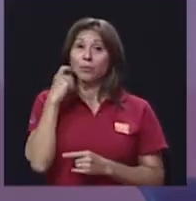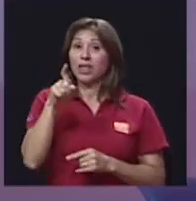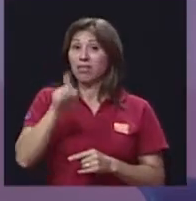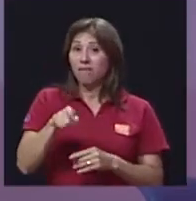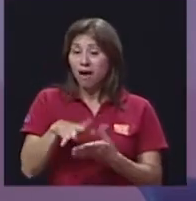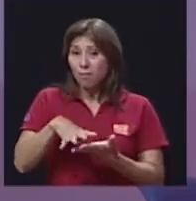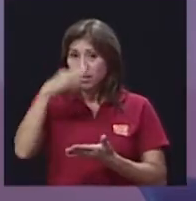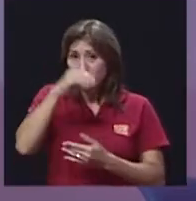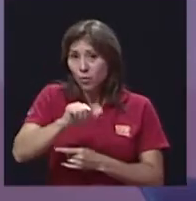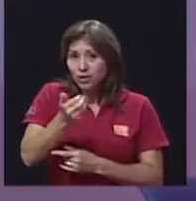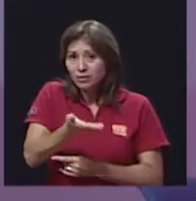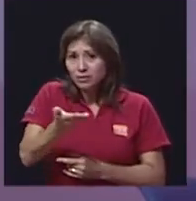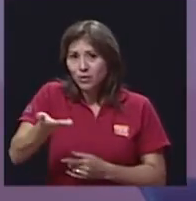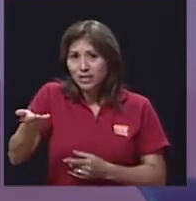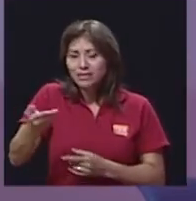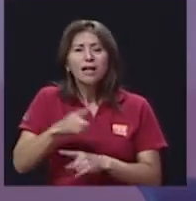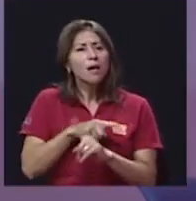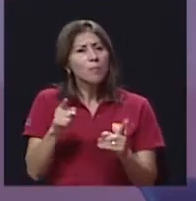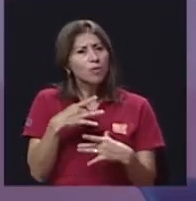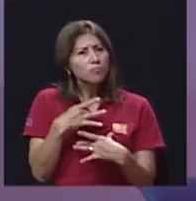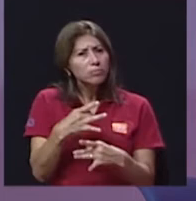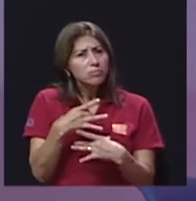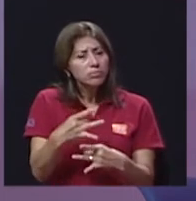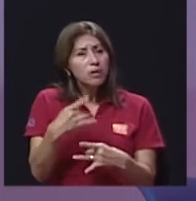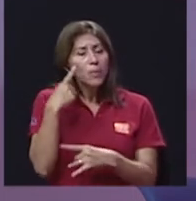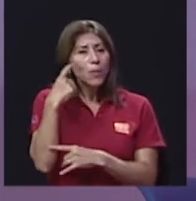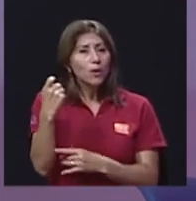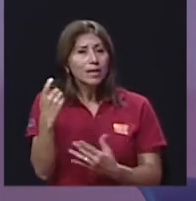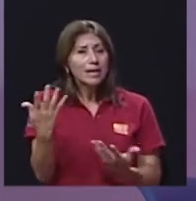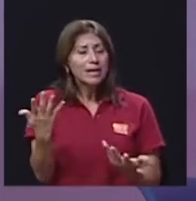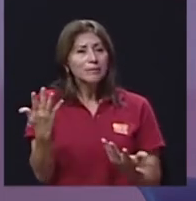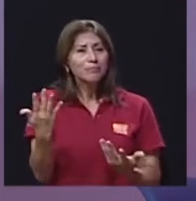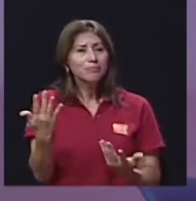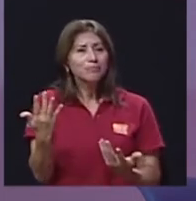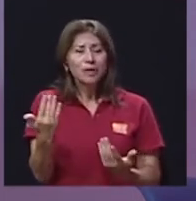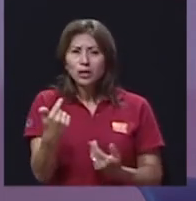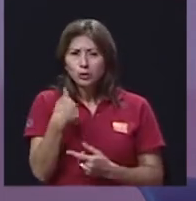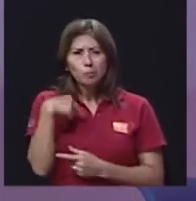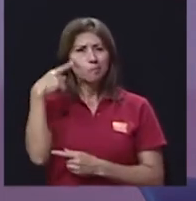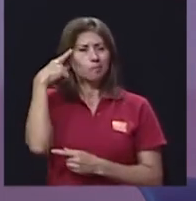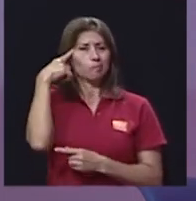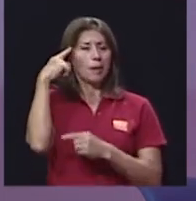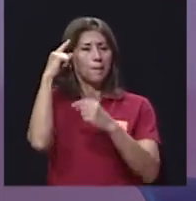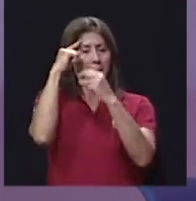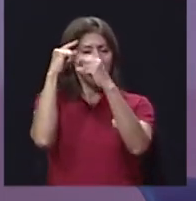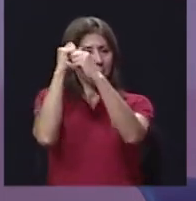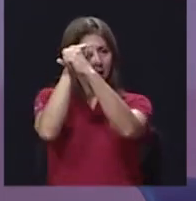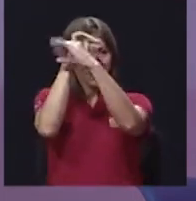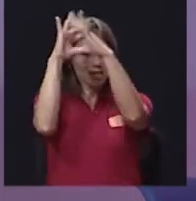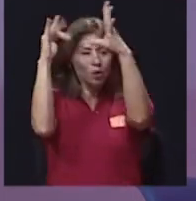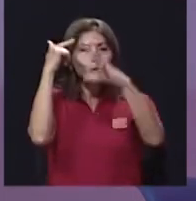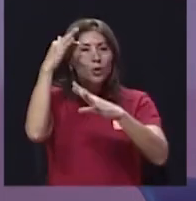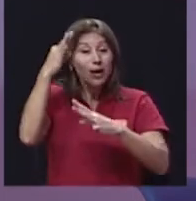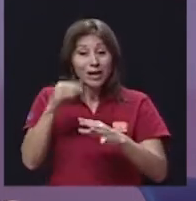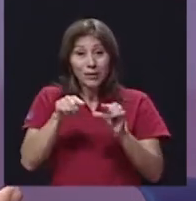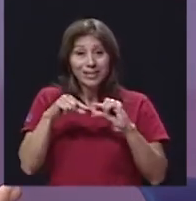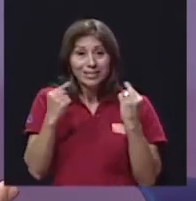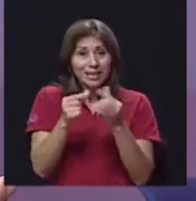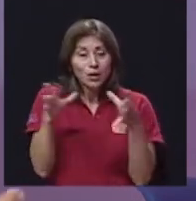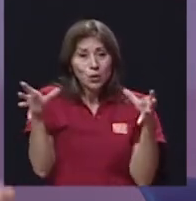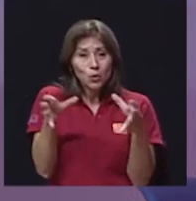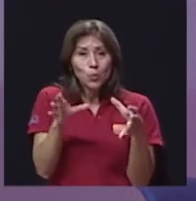pero pero ha sido muy interesante porque yo me imagino creo que la trigo empezó